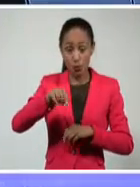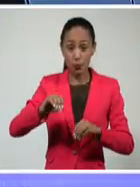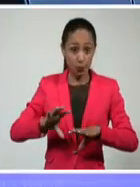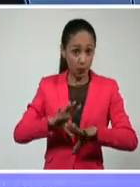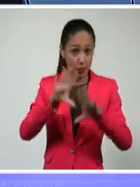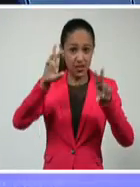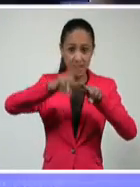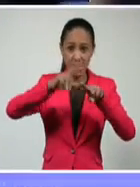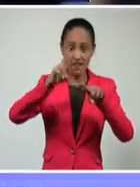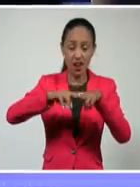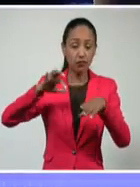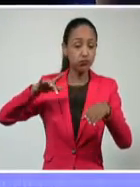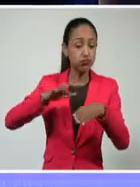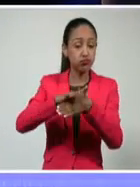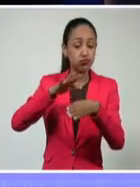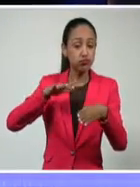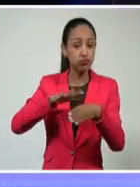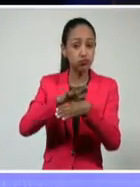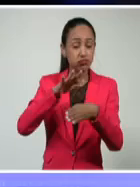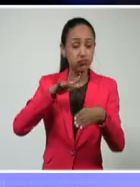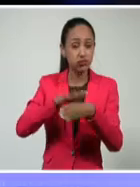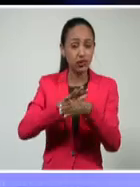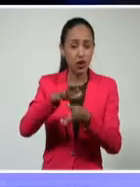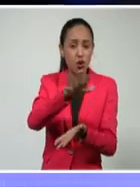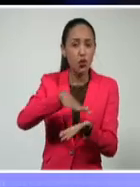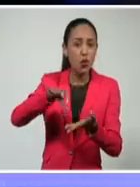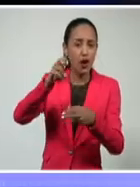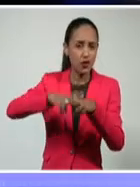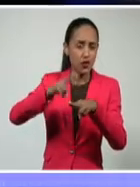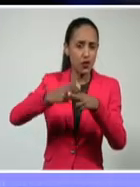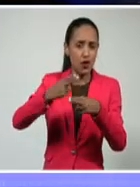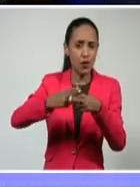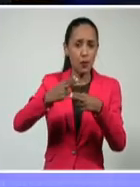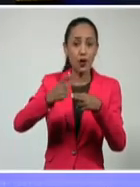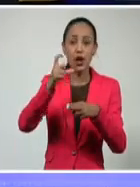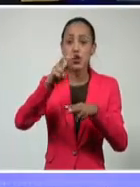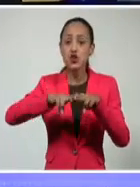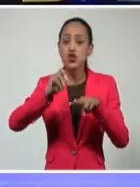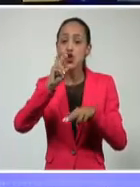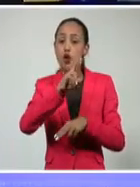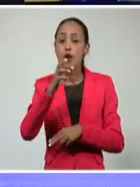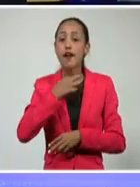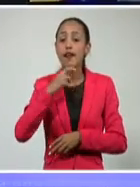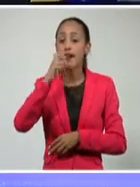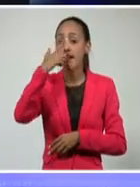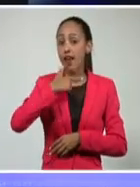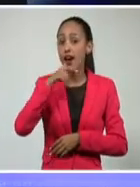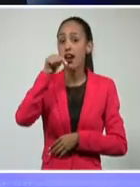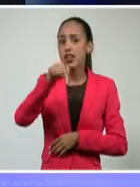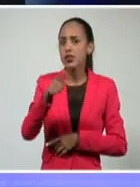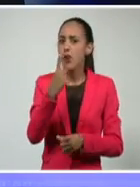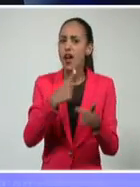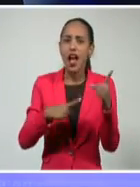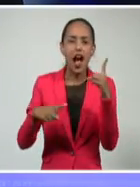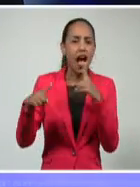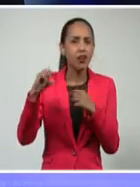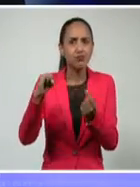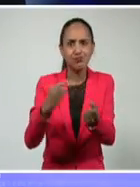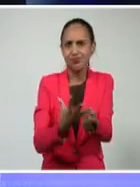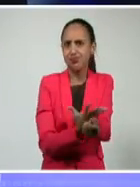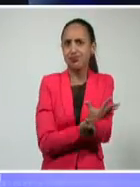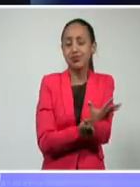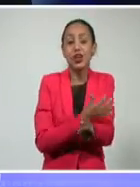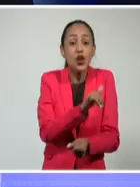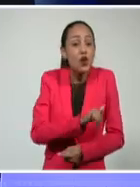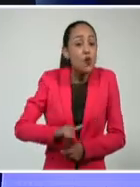largo del Malecón y hasta el Torreón de la Chorrera, es lo que me gusta llamar un suceso que enamora. Y también se ha enamorado el